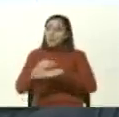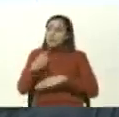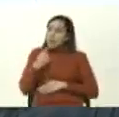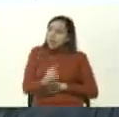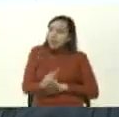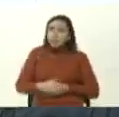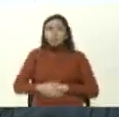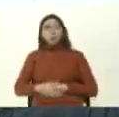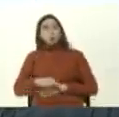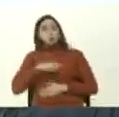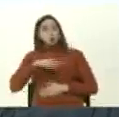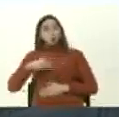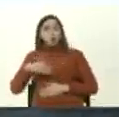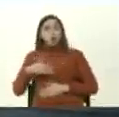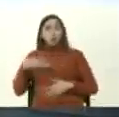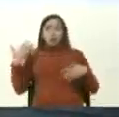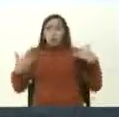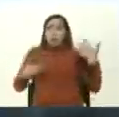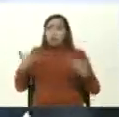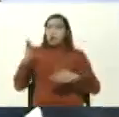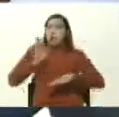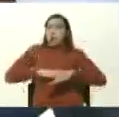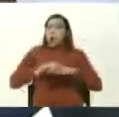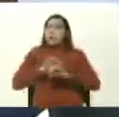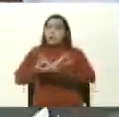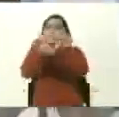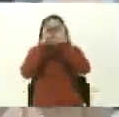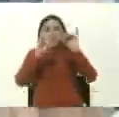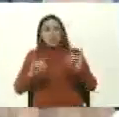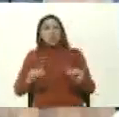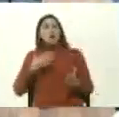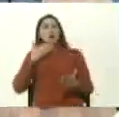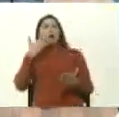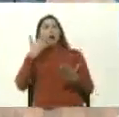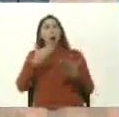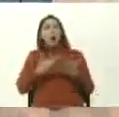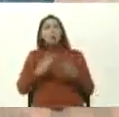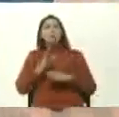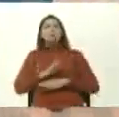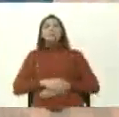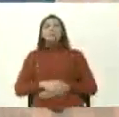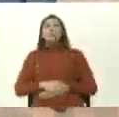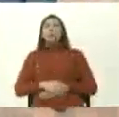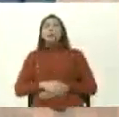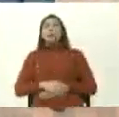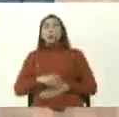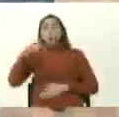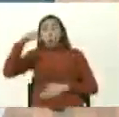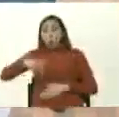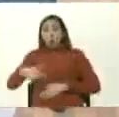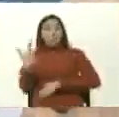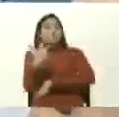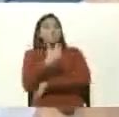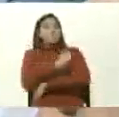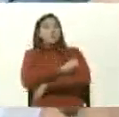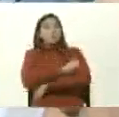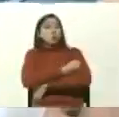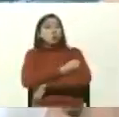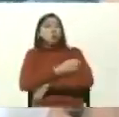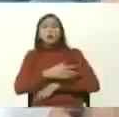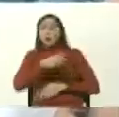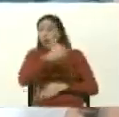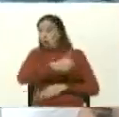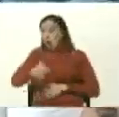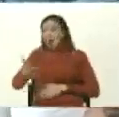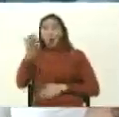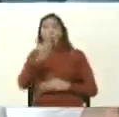de verdad que nos sentimos muy contentos, muy felices, muy agradecidos, presidente, cuando hoy estamos vacunando a estos